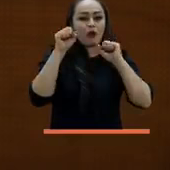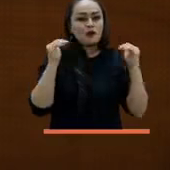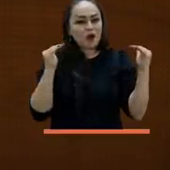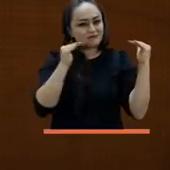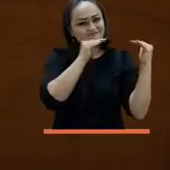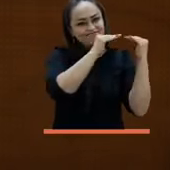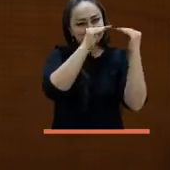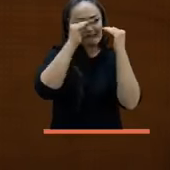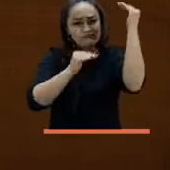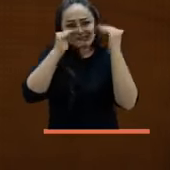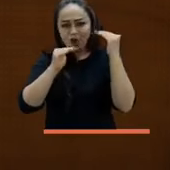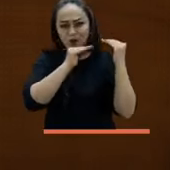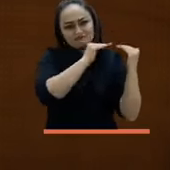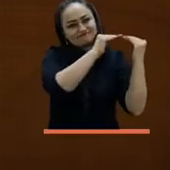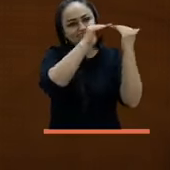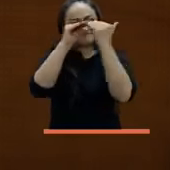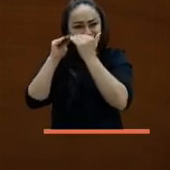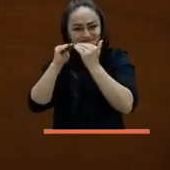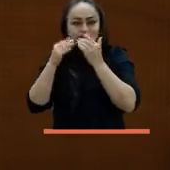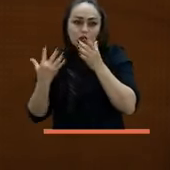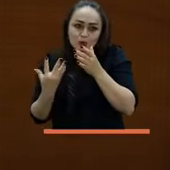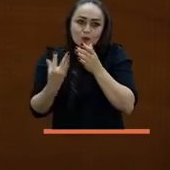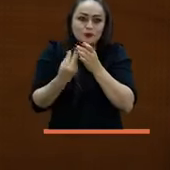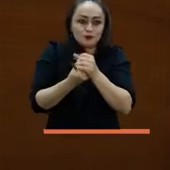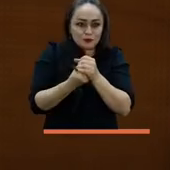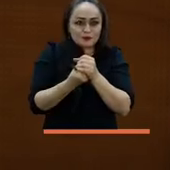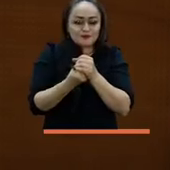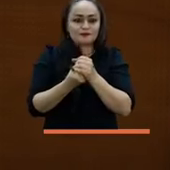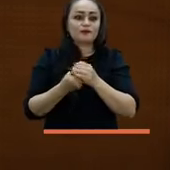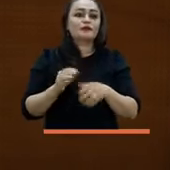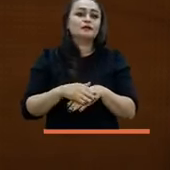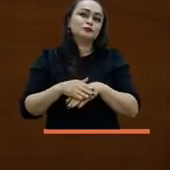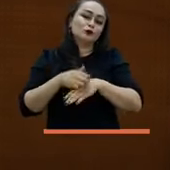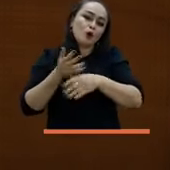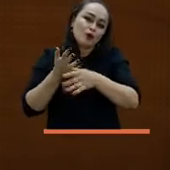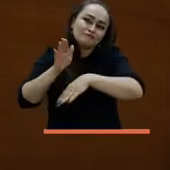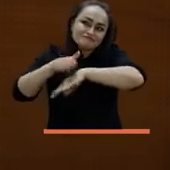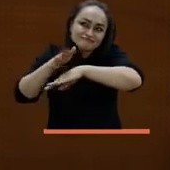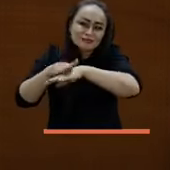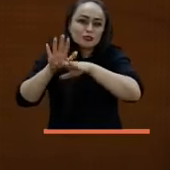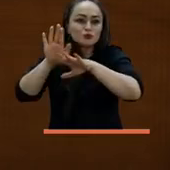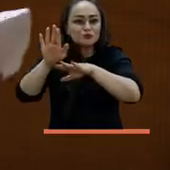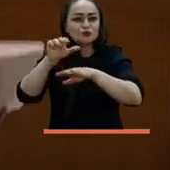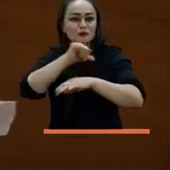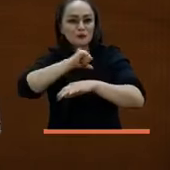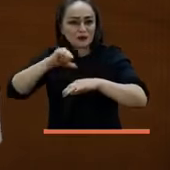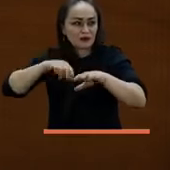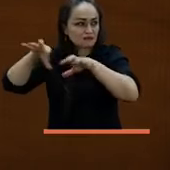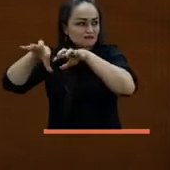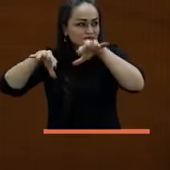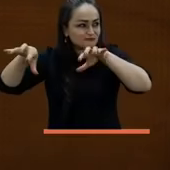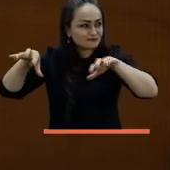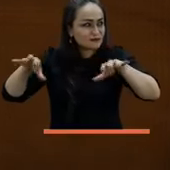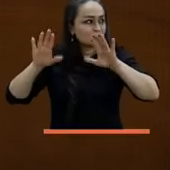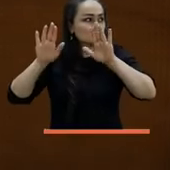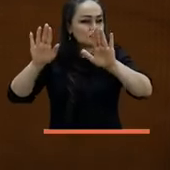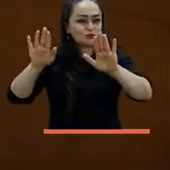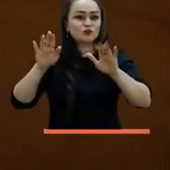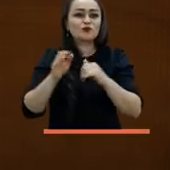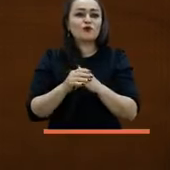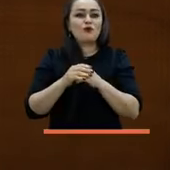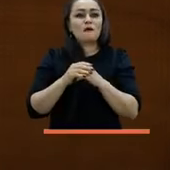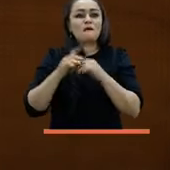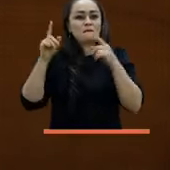en ese sentido la recomendación hacia el sector privado al sector público también y bueno a los diferentes gremios es